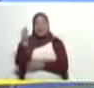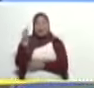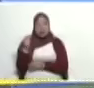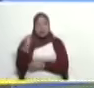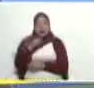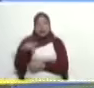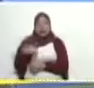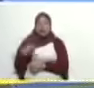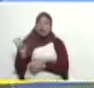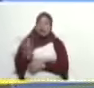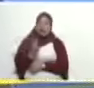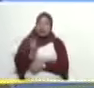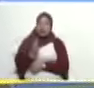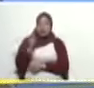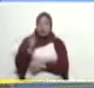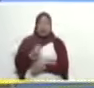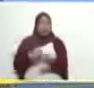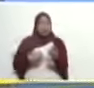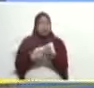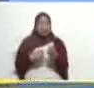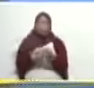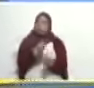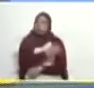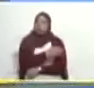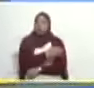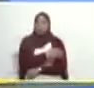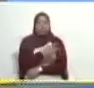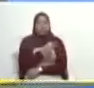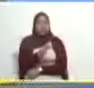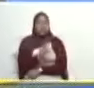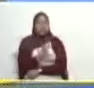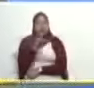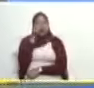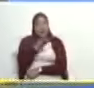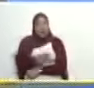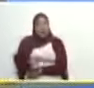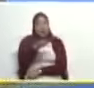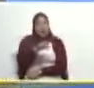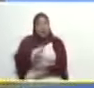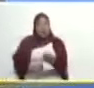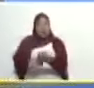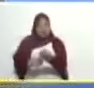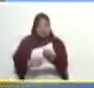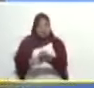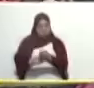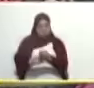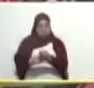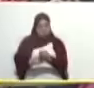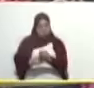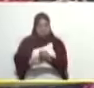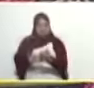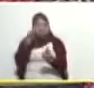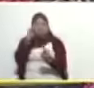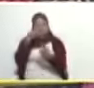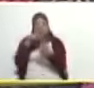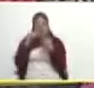está al servicio de los apellidos y de los extremistas, sino del pueblo venezolano, avance en esa dirección.